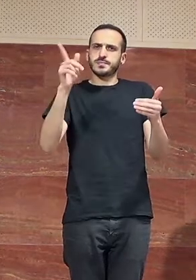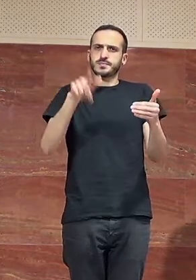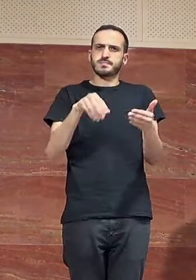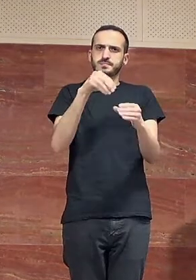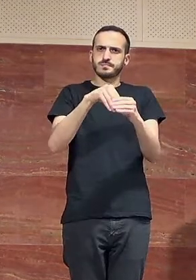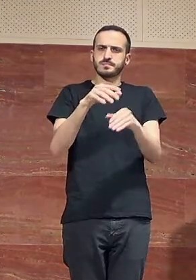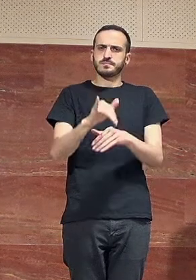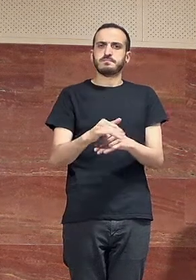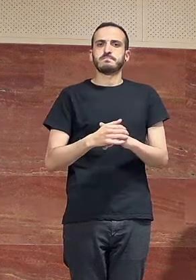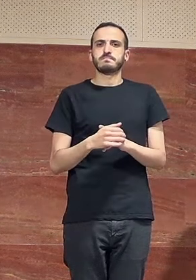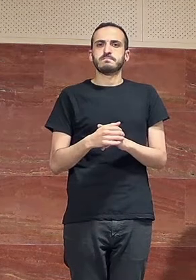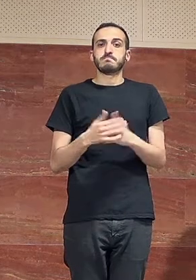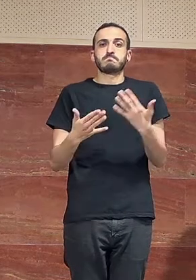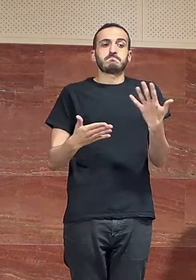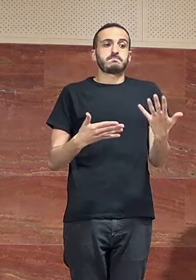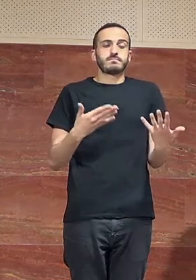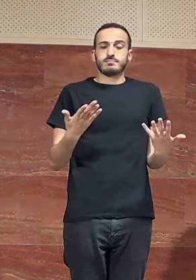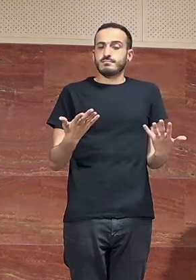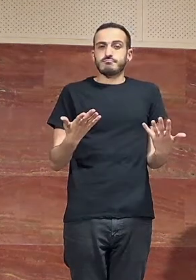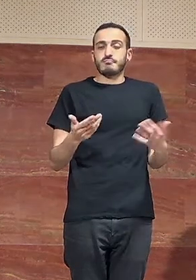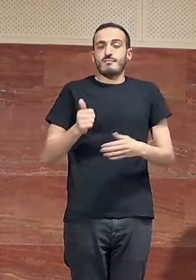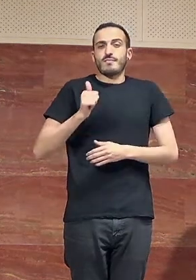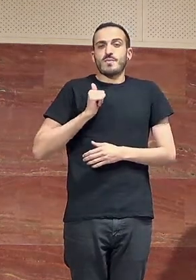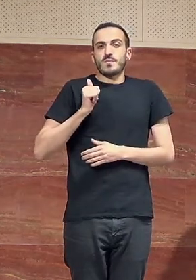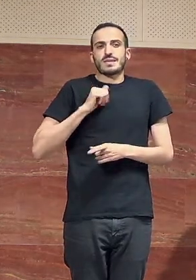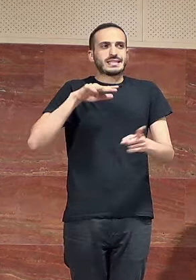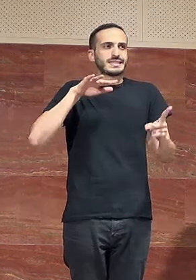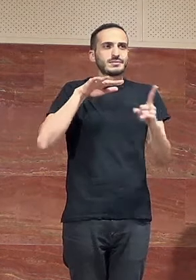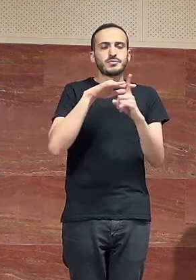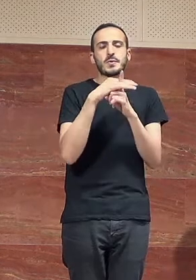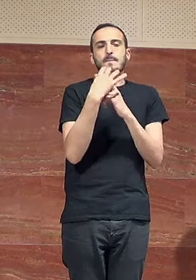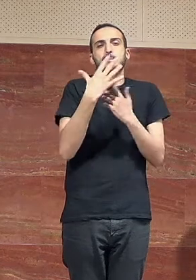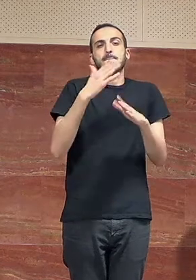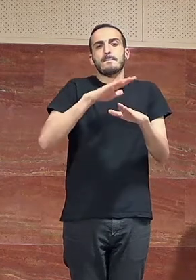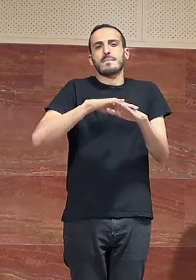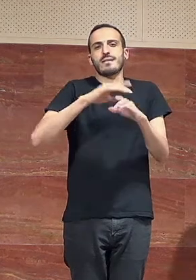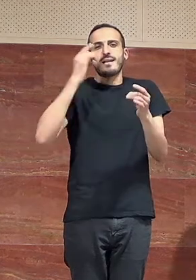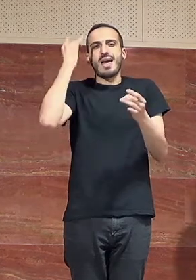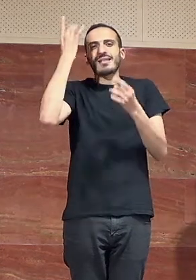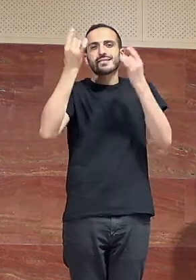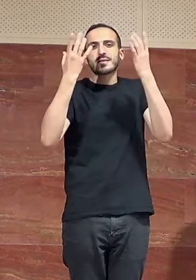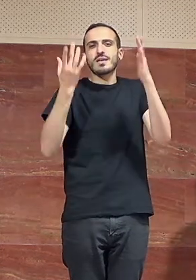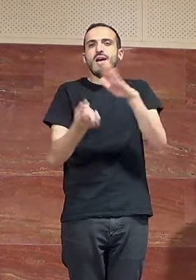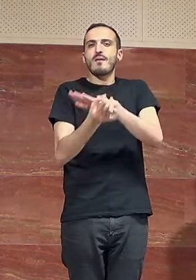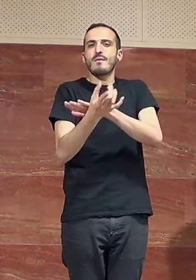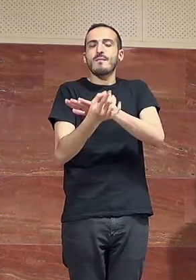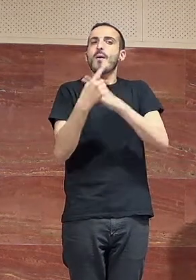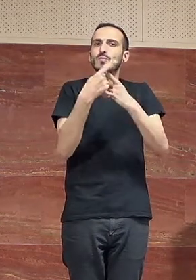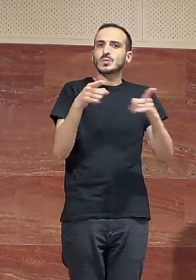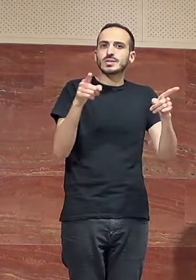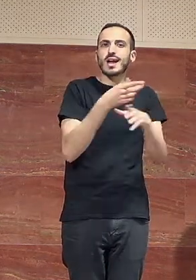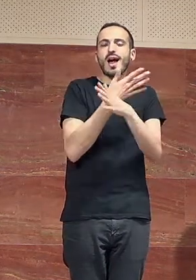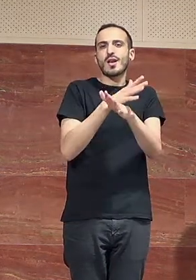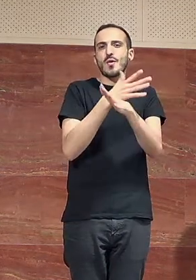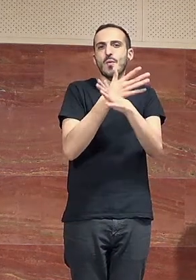Bien, bueno, se aprovecha la ocasión para generar actividades como actividades musicales, juegos de ping-pong